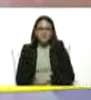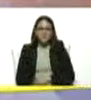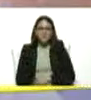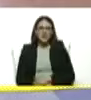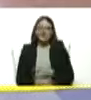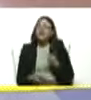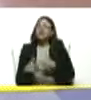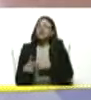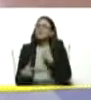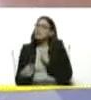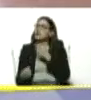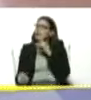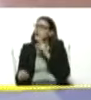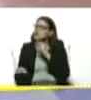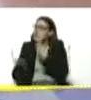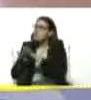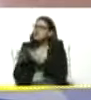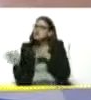excusa.